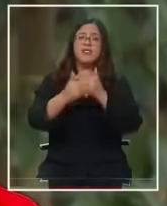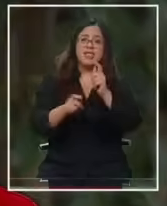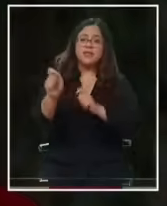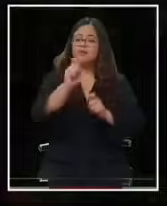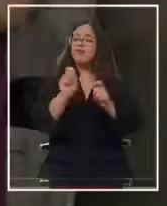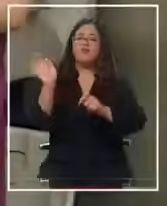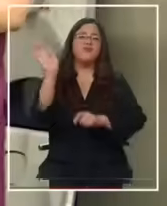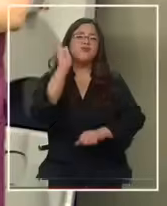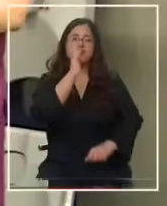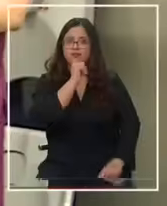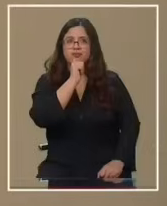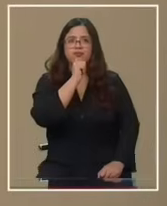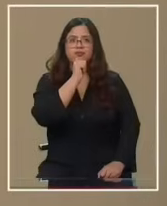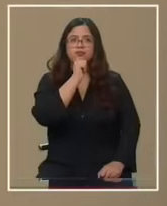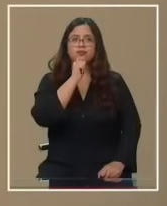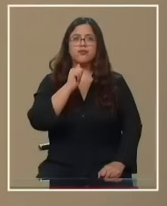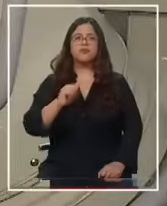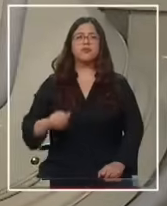los tratamientos.